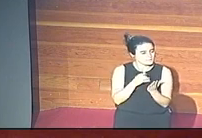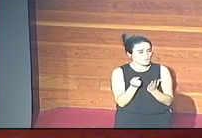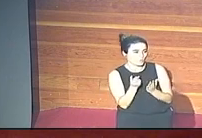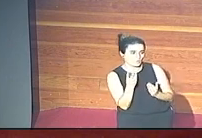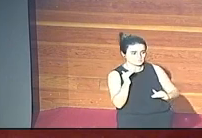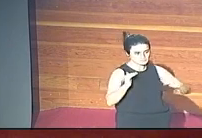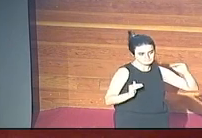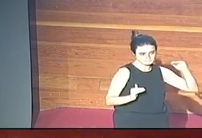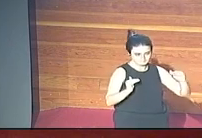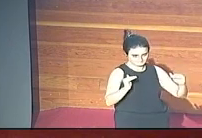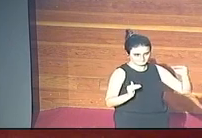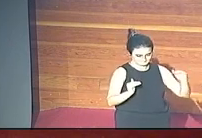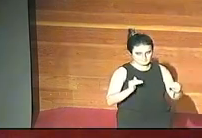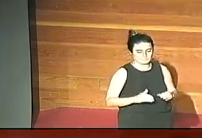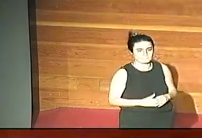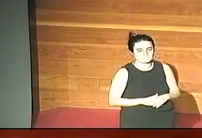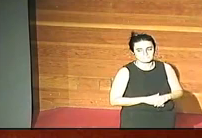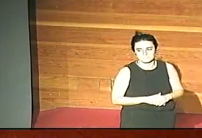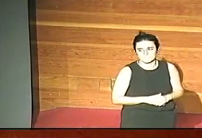están demandando